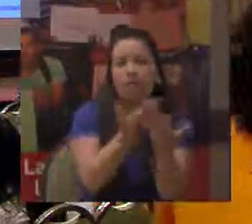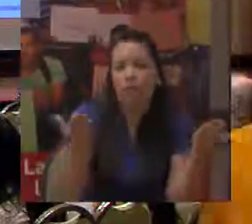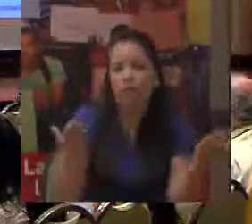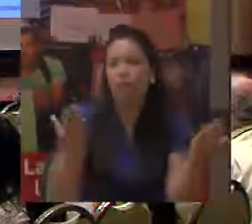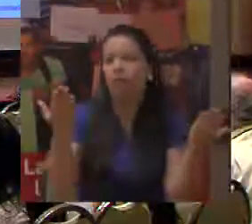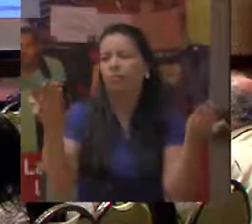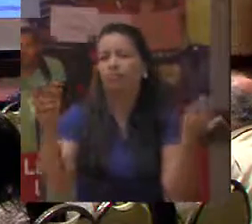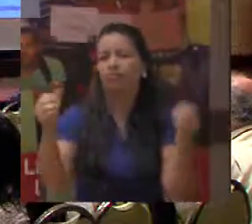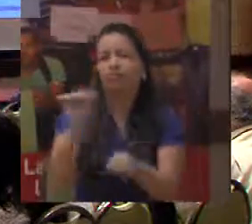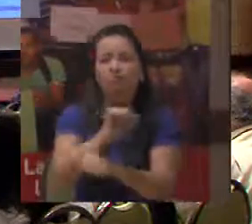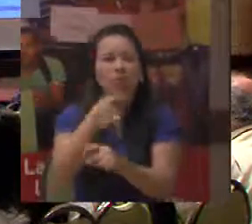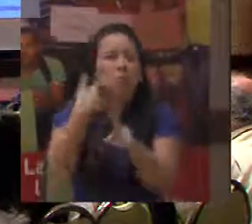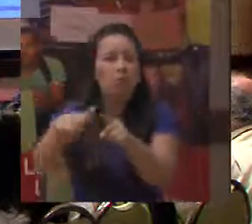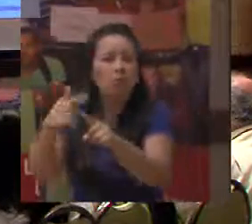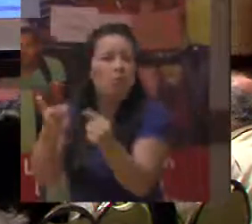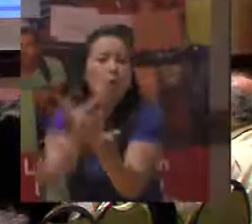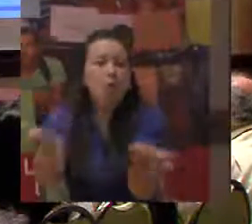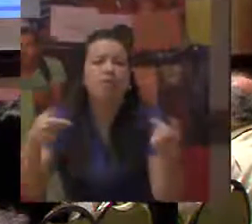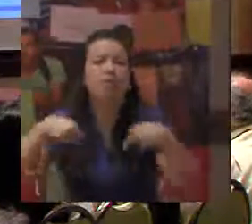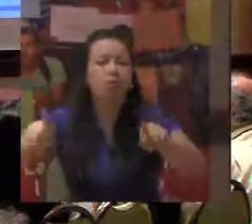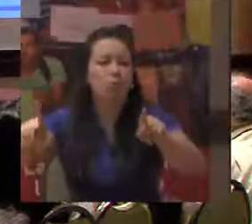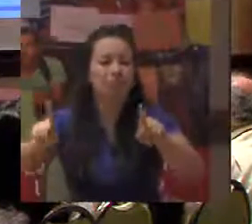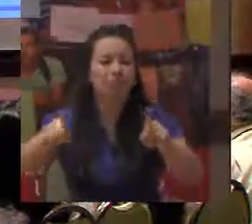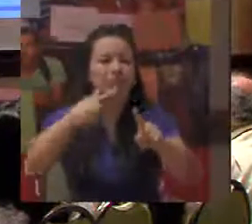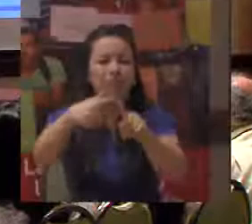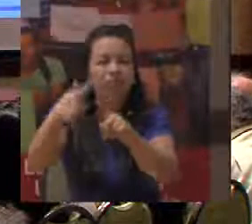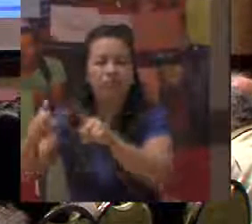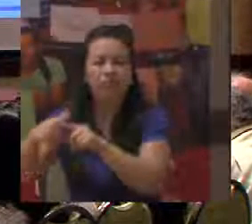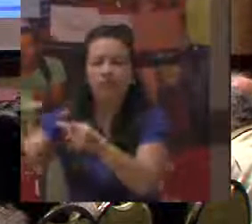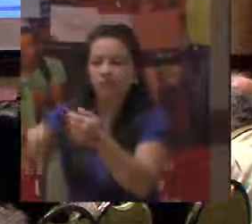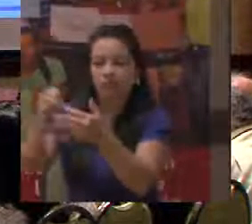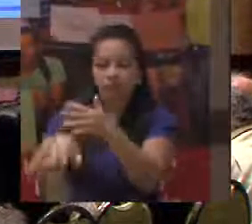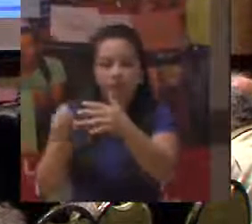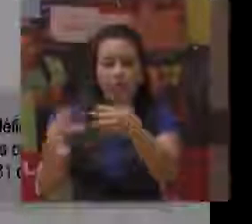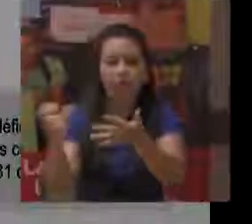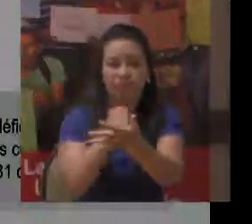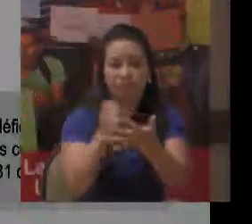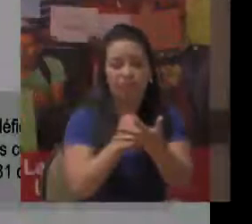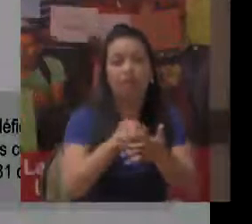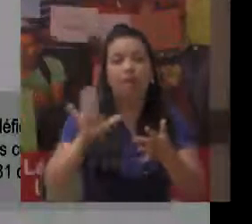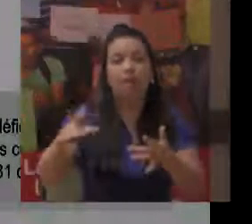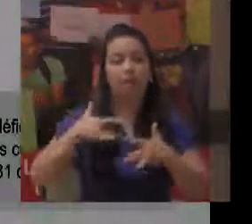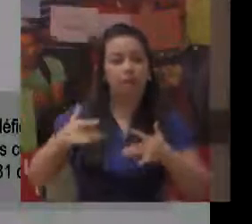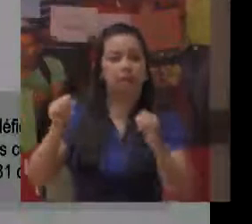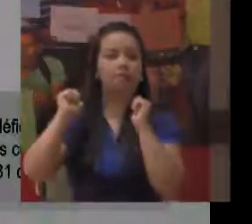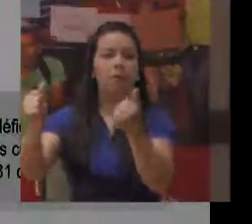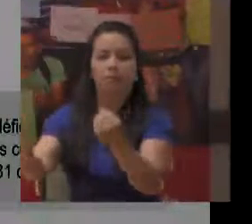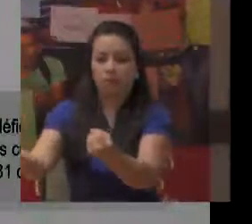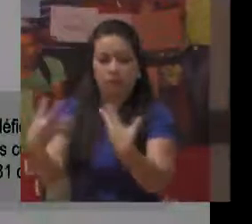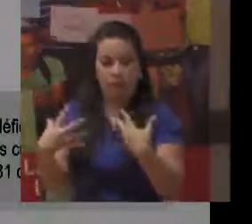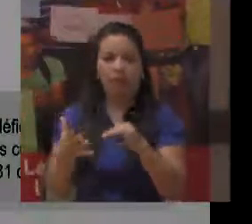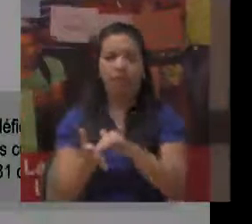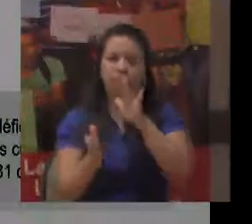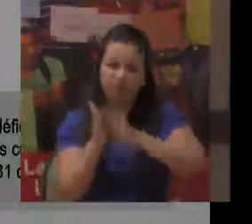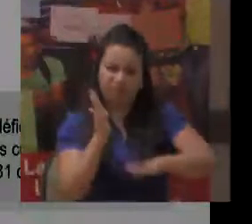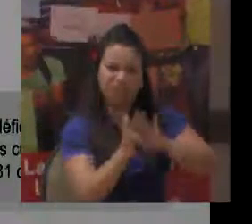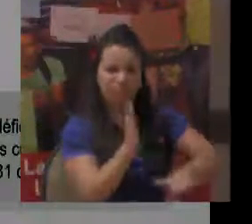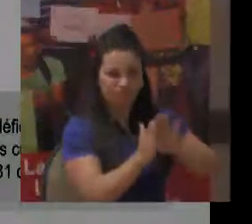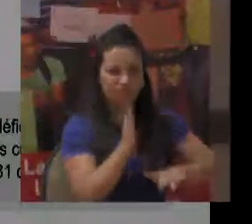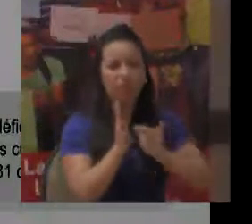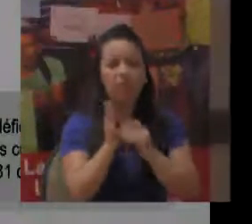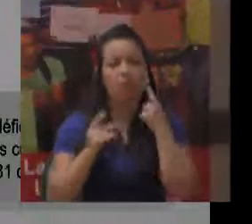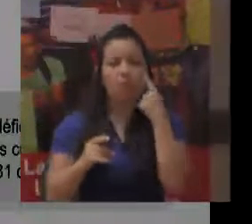a la depuración de los bienes y donaciones realizadas por la entidad conforme a las normas contables y las políticas